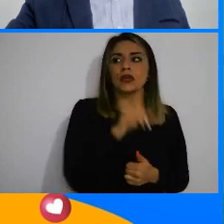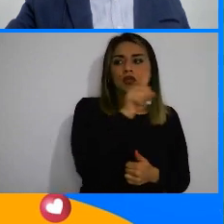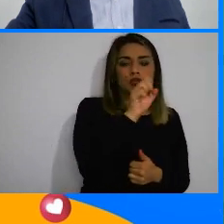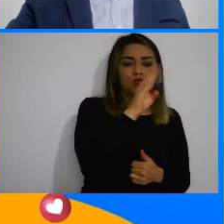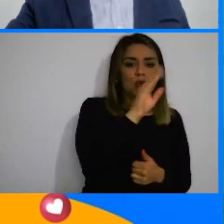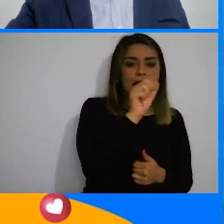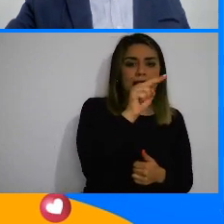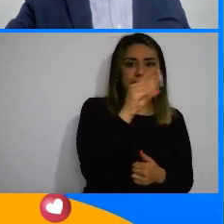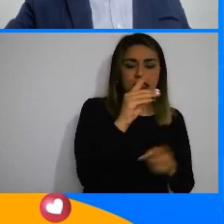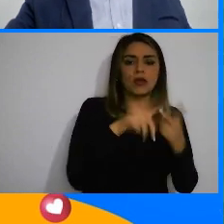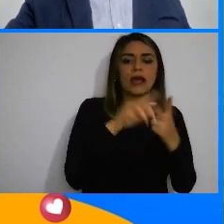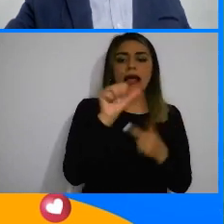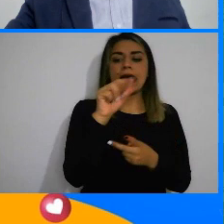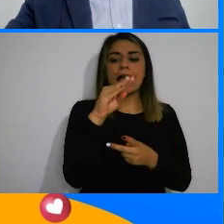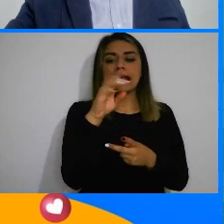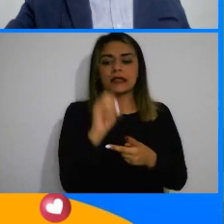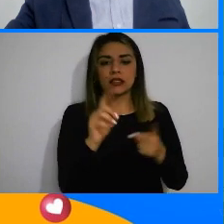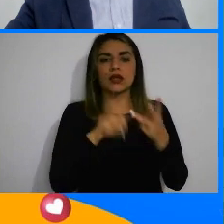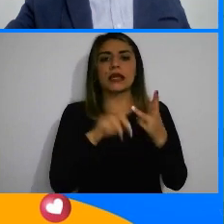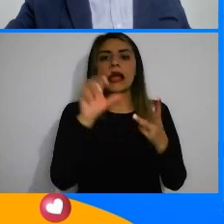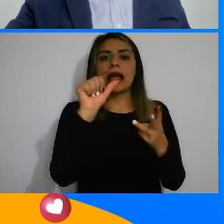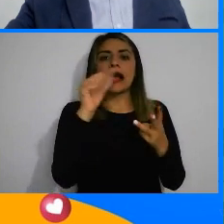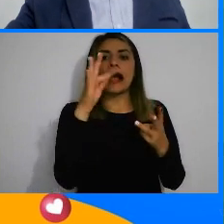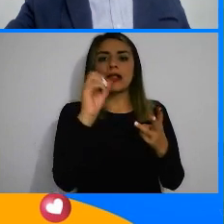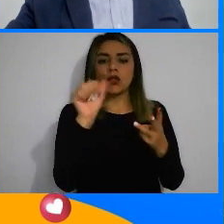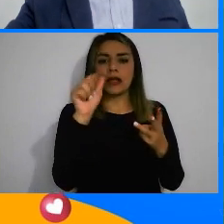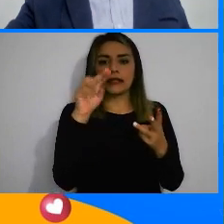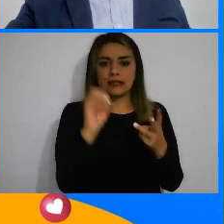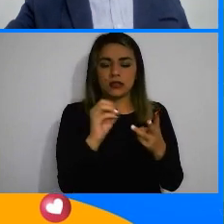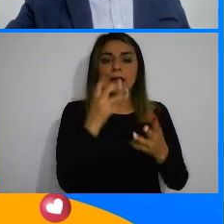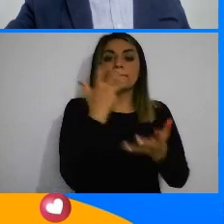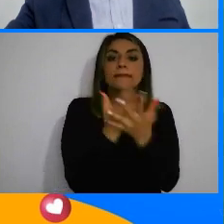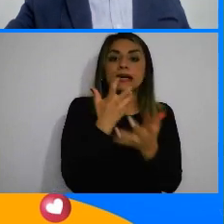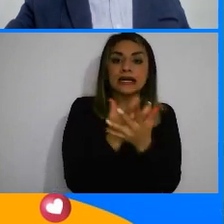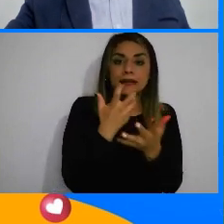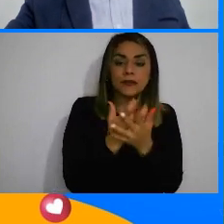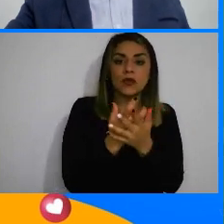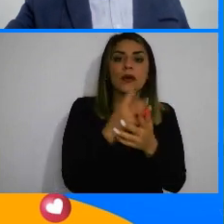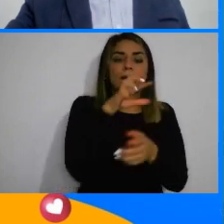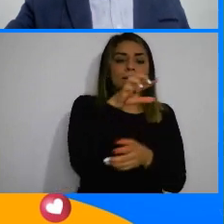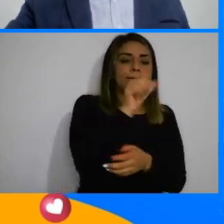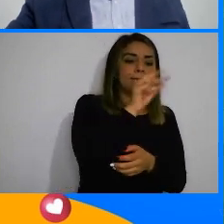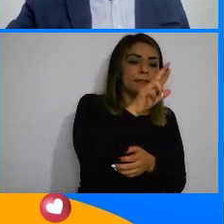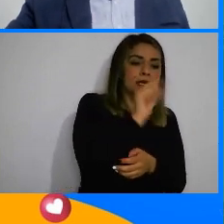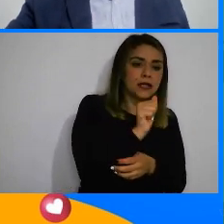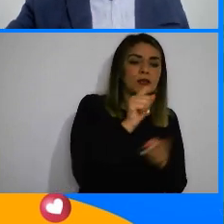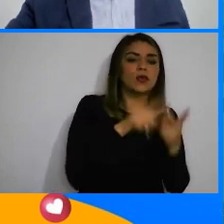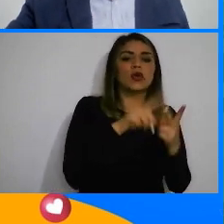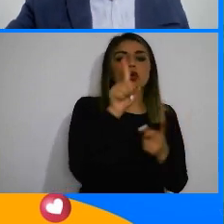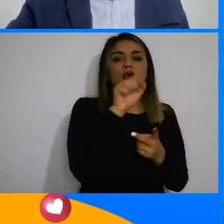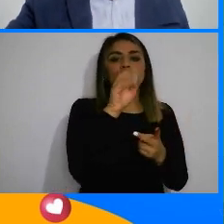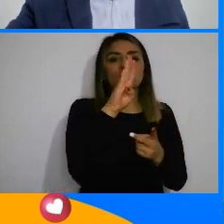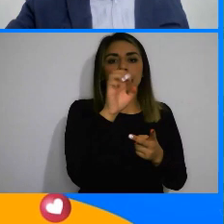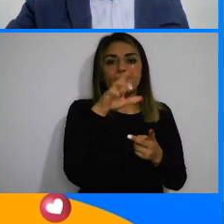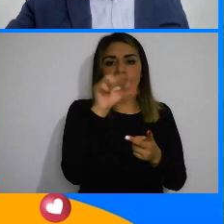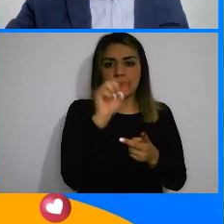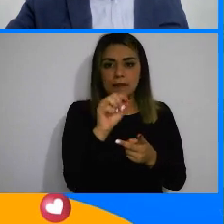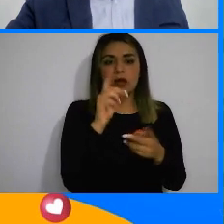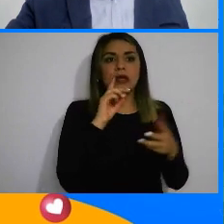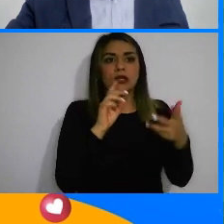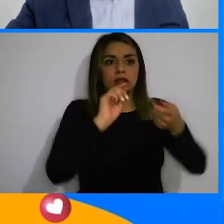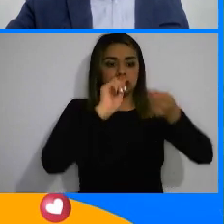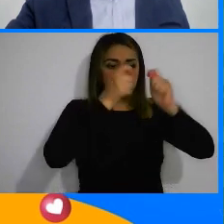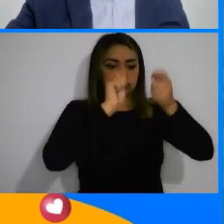y alto andino. Y el páramo se divide en subpáramo, páramo y superpáramo. Entonces, a medida que nosotros vayamos subiendo, van cambiando